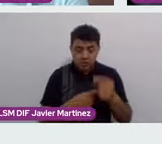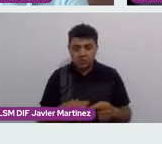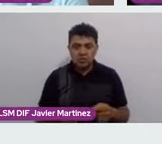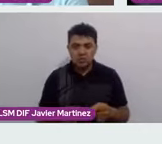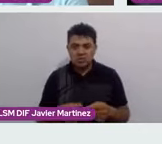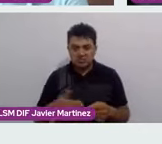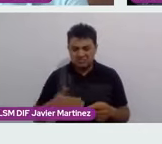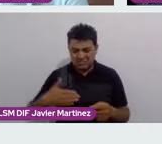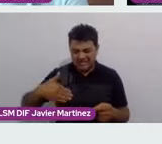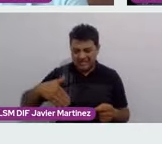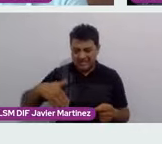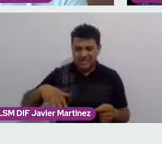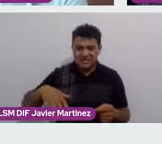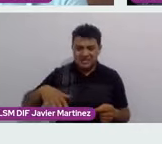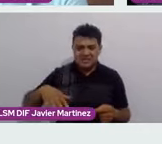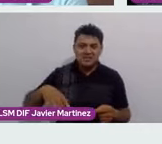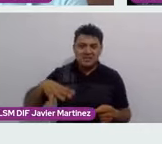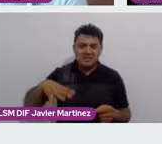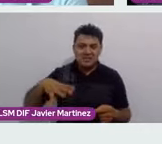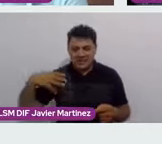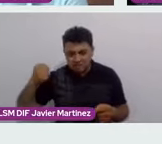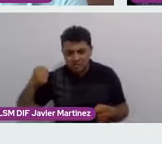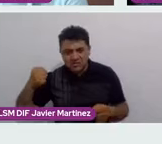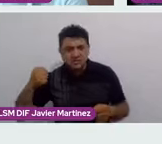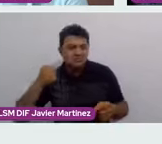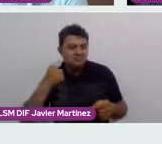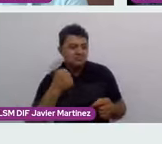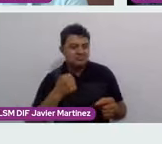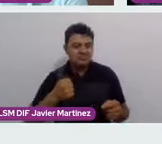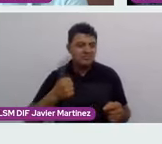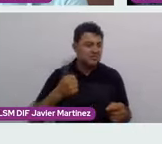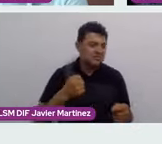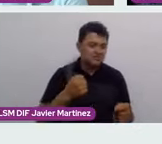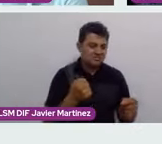con zumbido. Debe evitar ese tipo